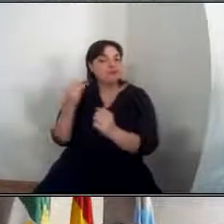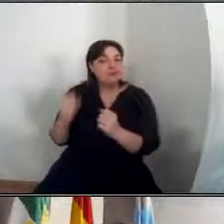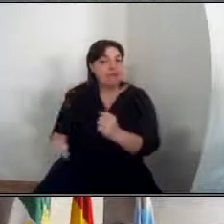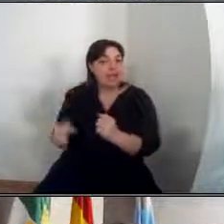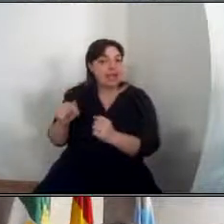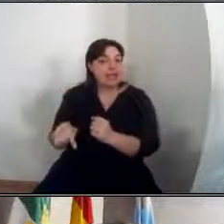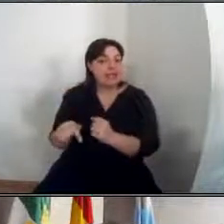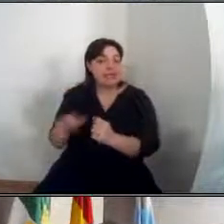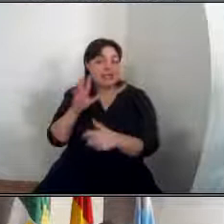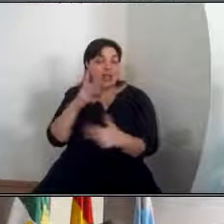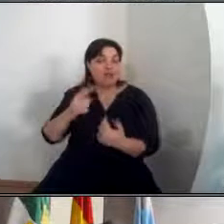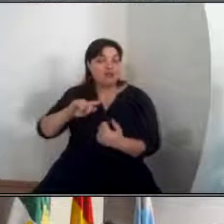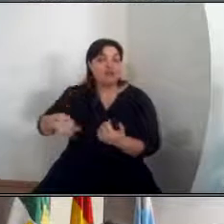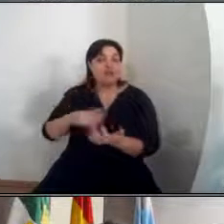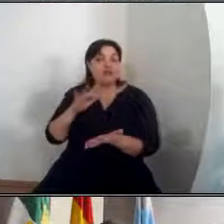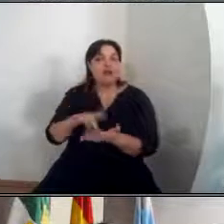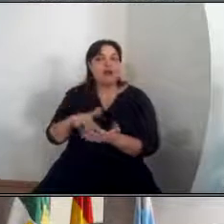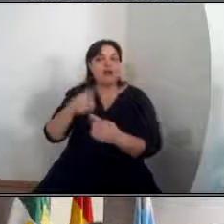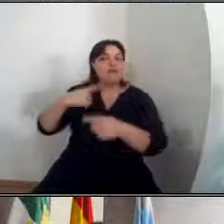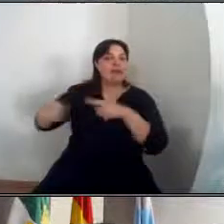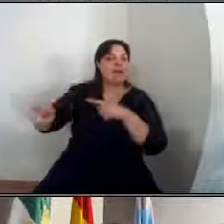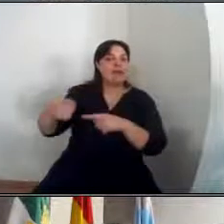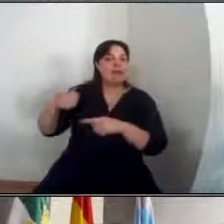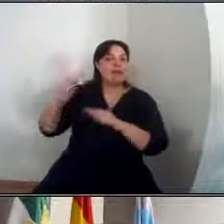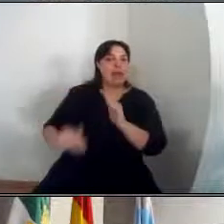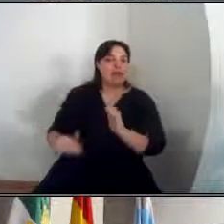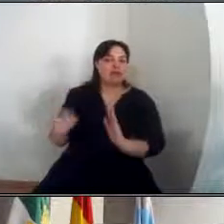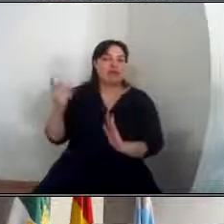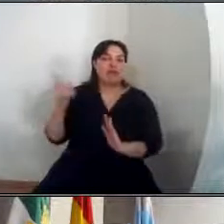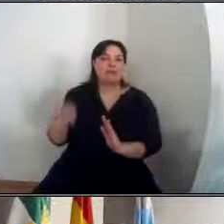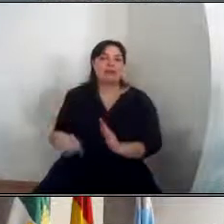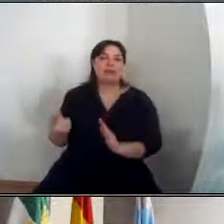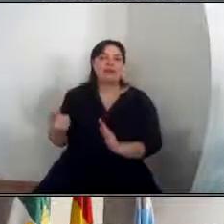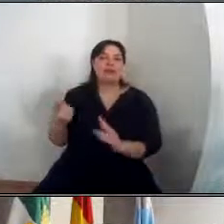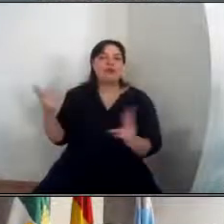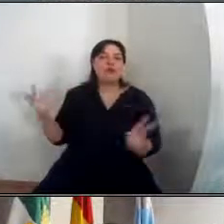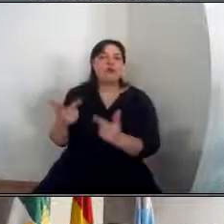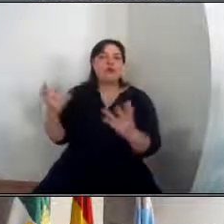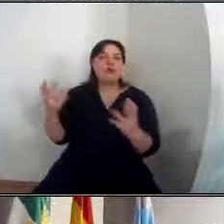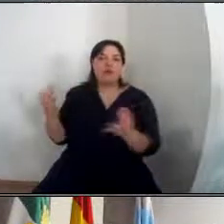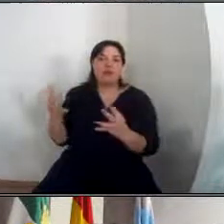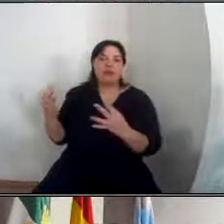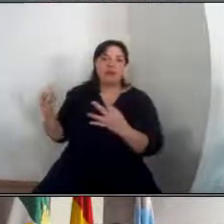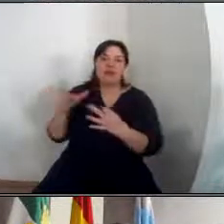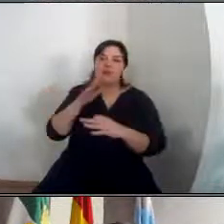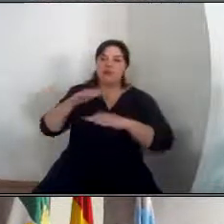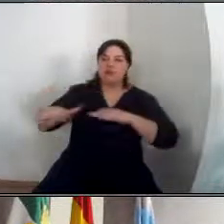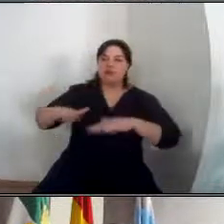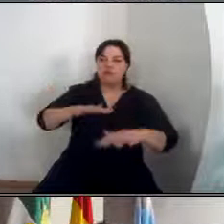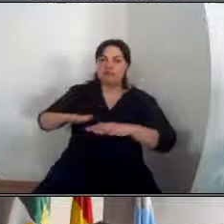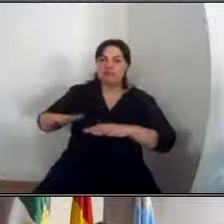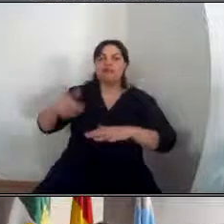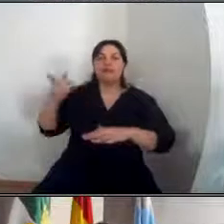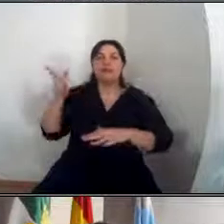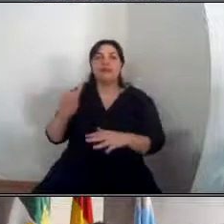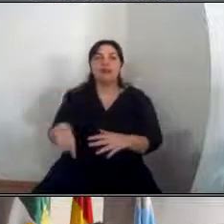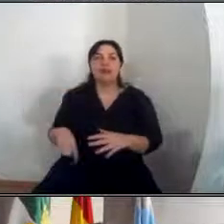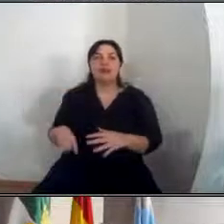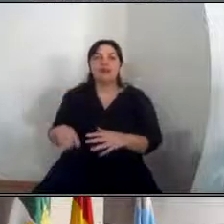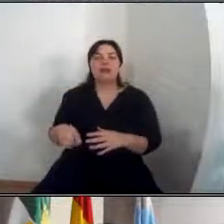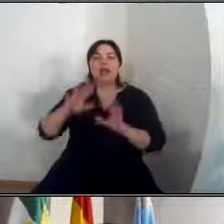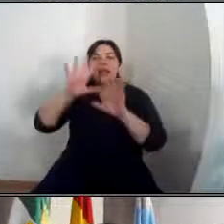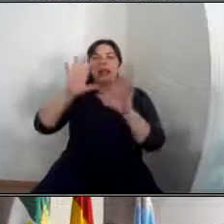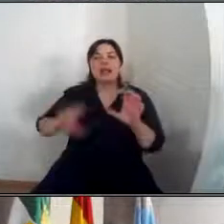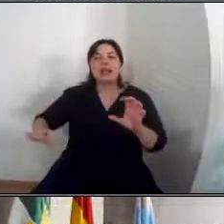diferencias han sido menores, pero sobre todo la urgencia en la actuación La rapidez con la que los